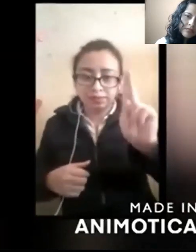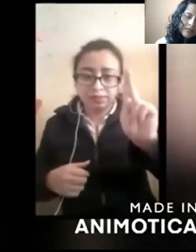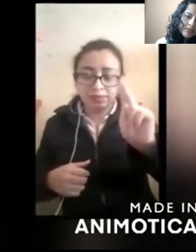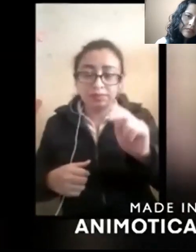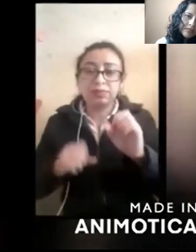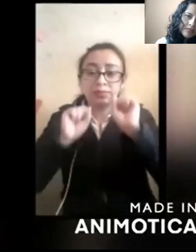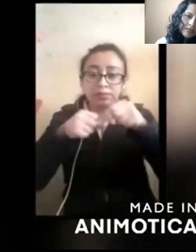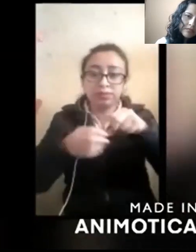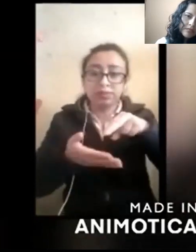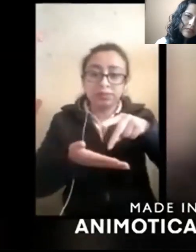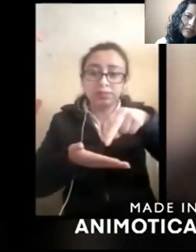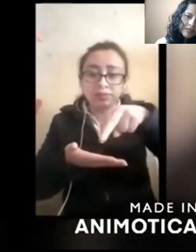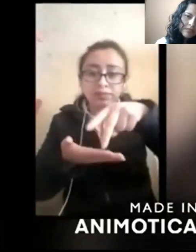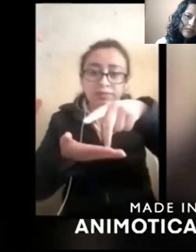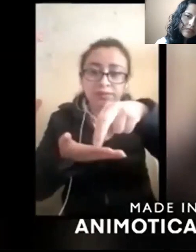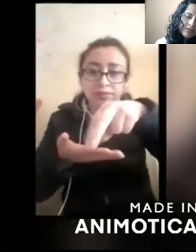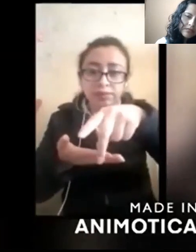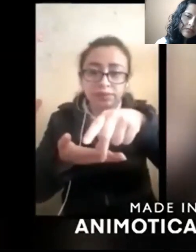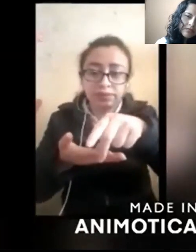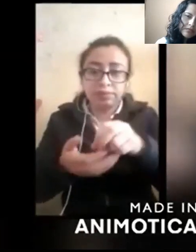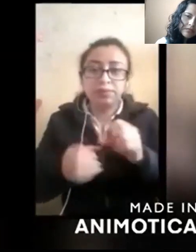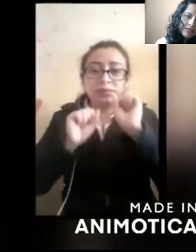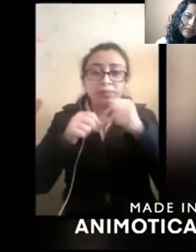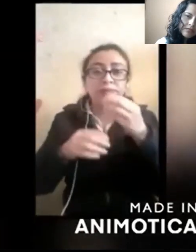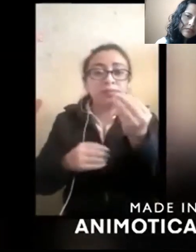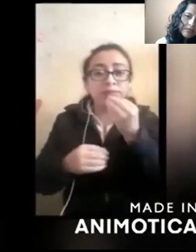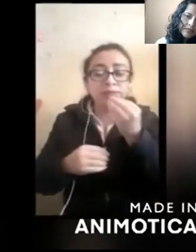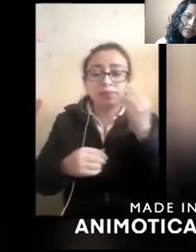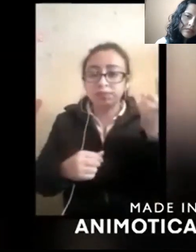sola, ya habla. Estamos bien